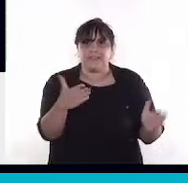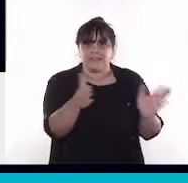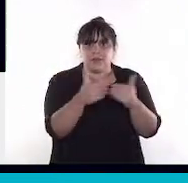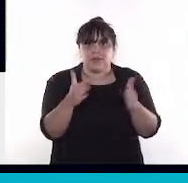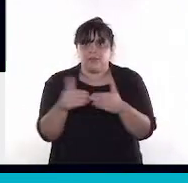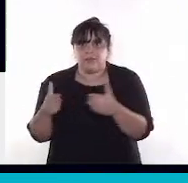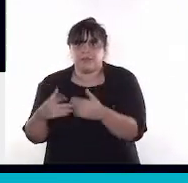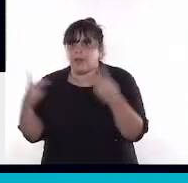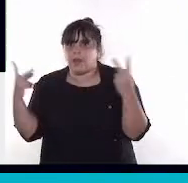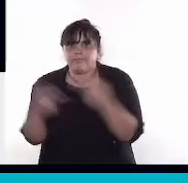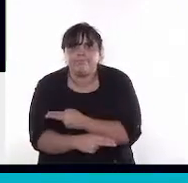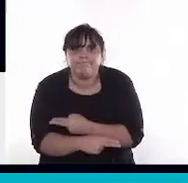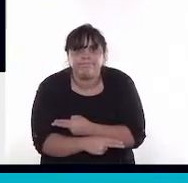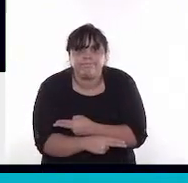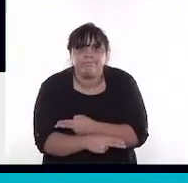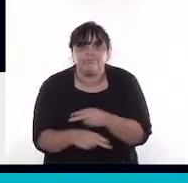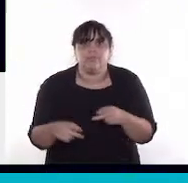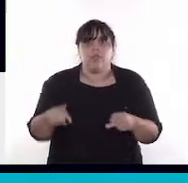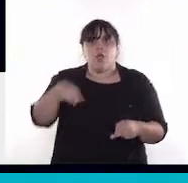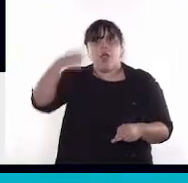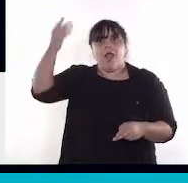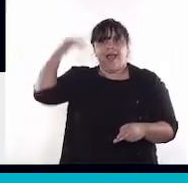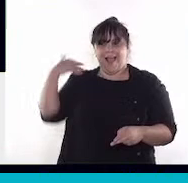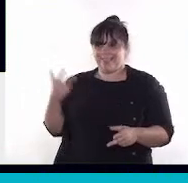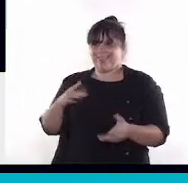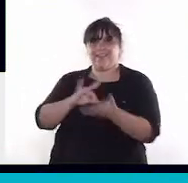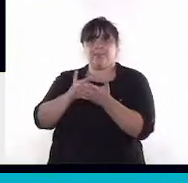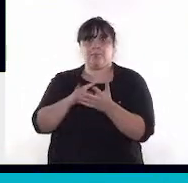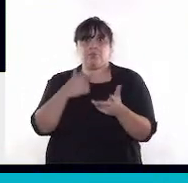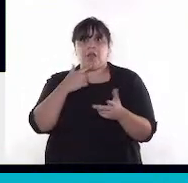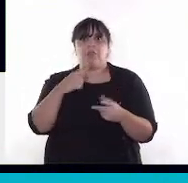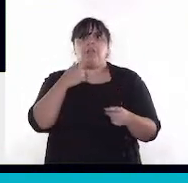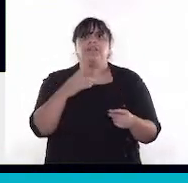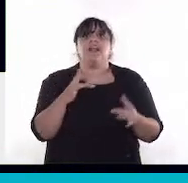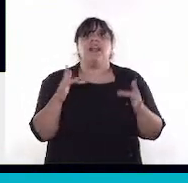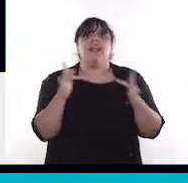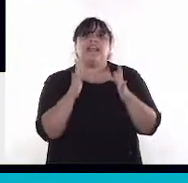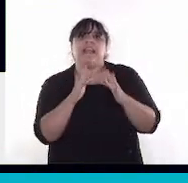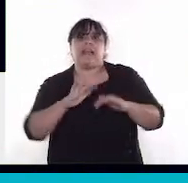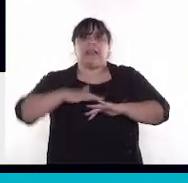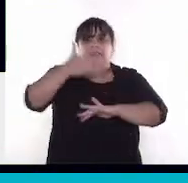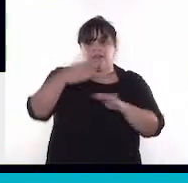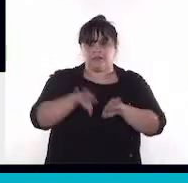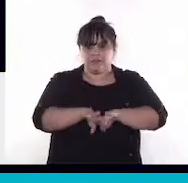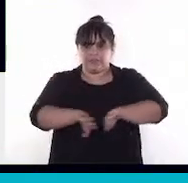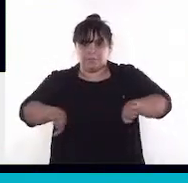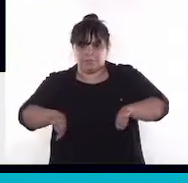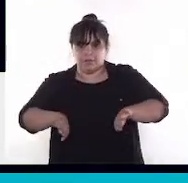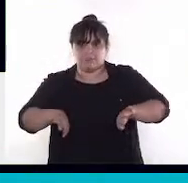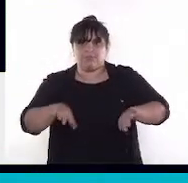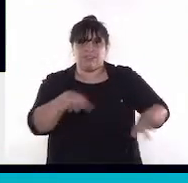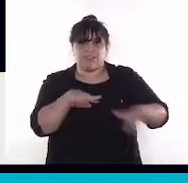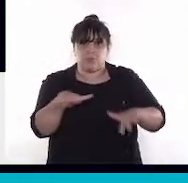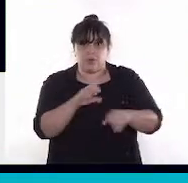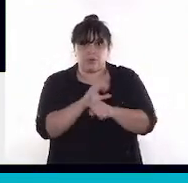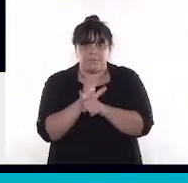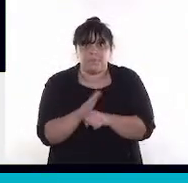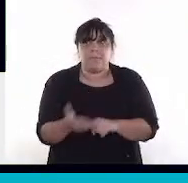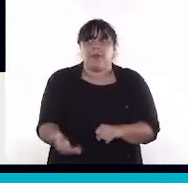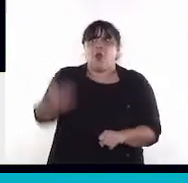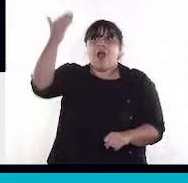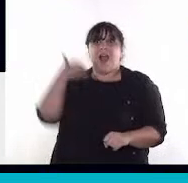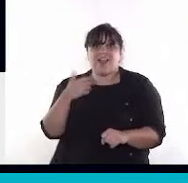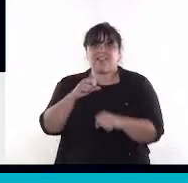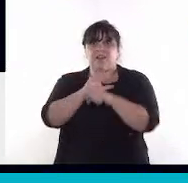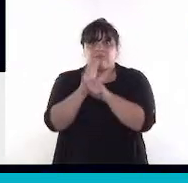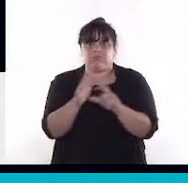A quien me presidió en la palabra le preocupaba la brecha digital en épocas de pandemia, pero cuando no había pandemia le sacaban